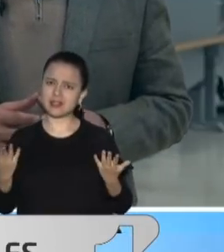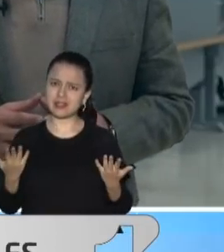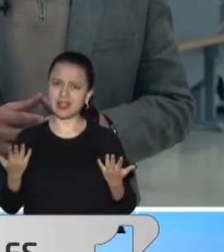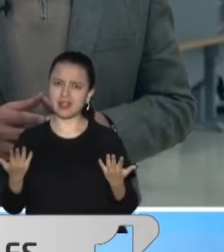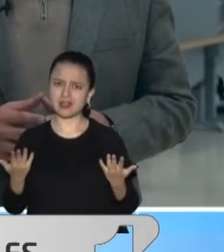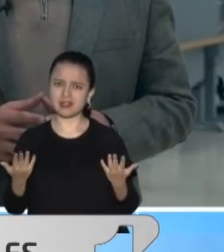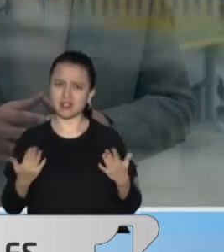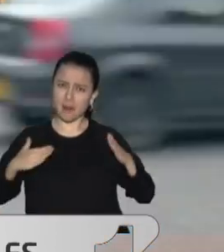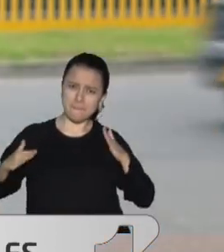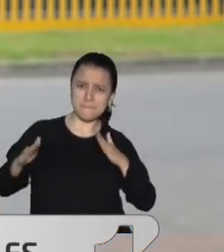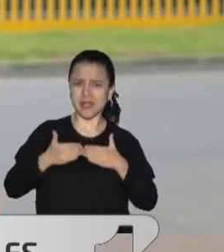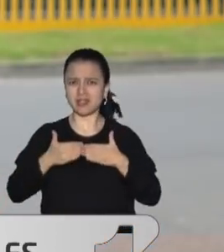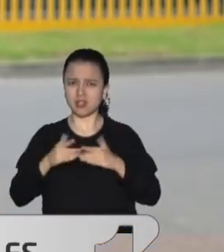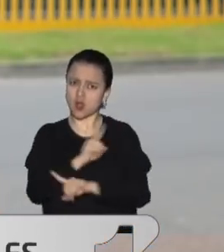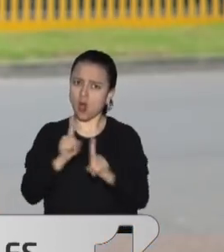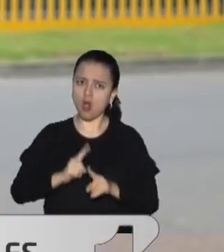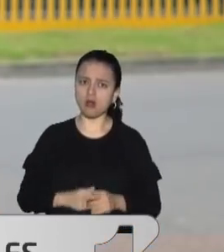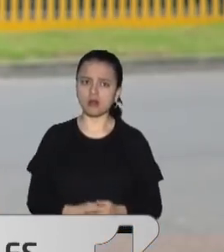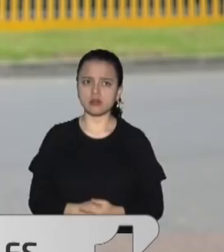bloqueos en las vías.